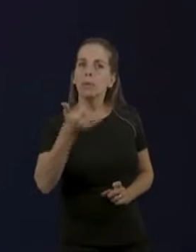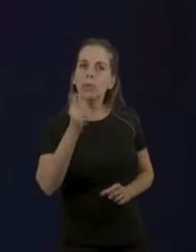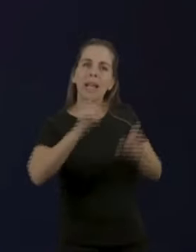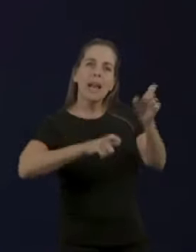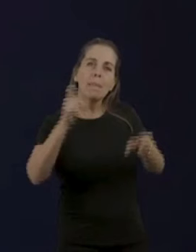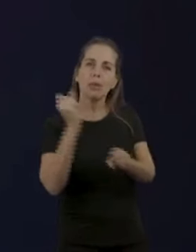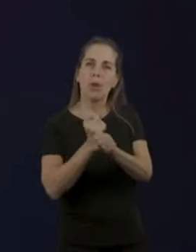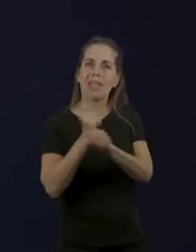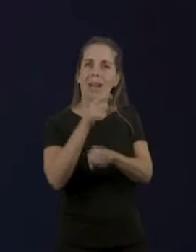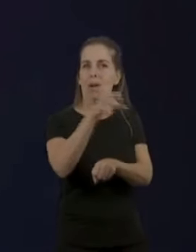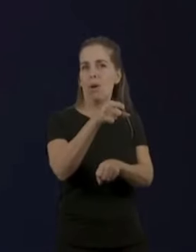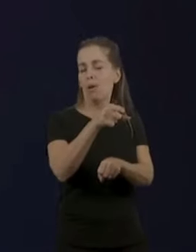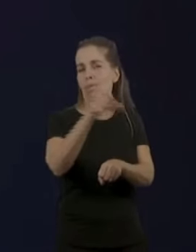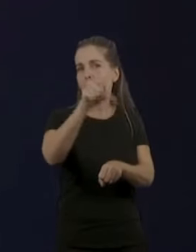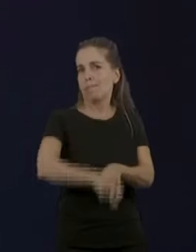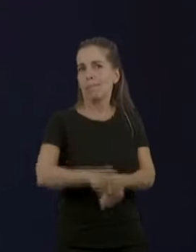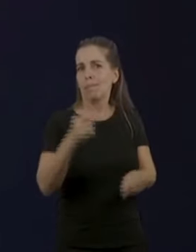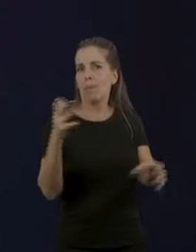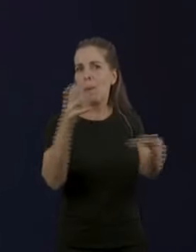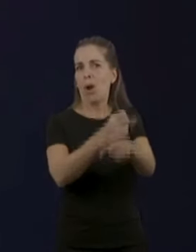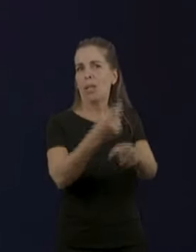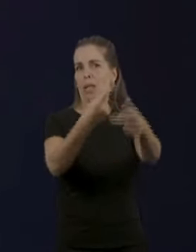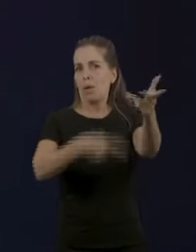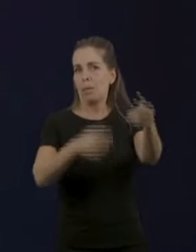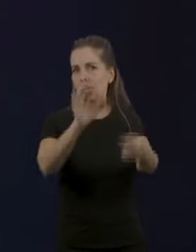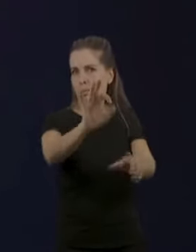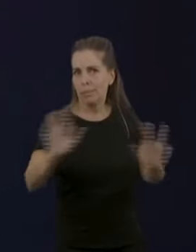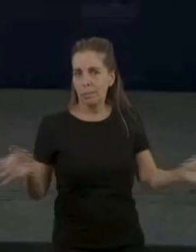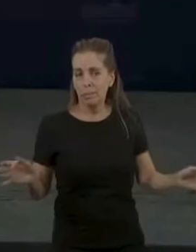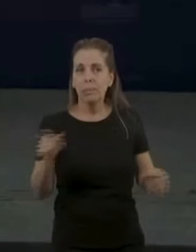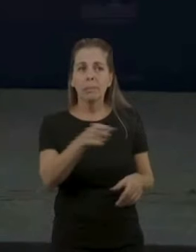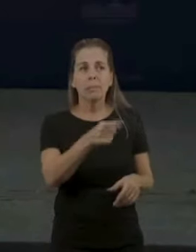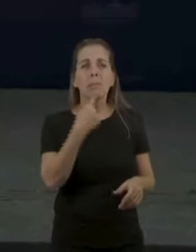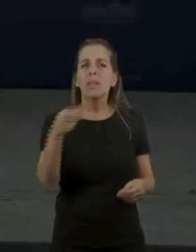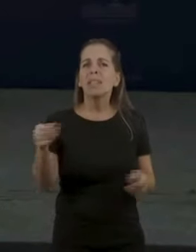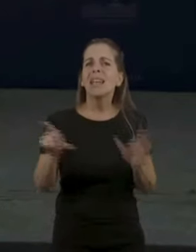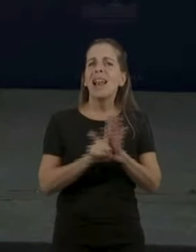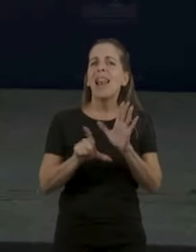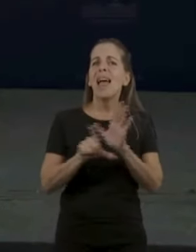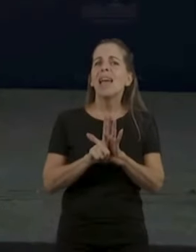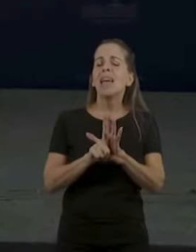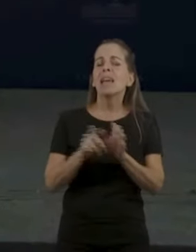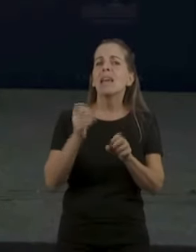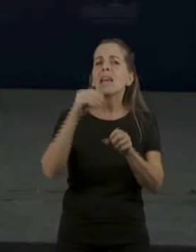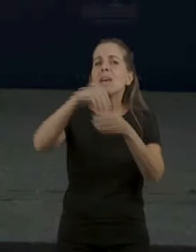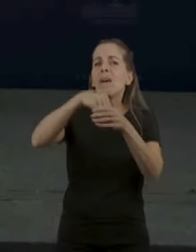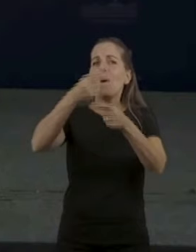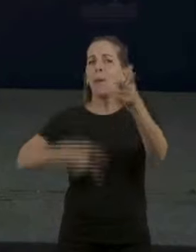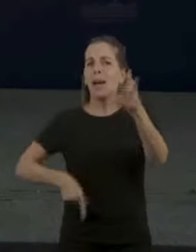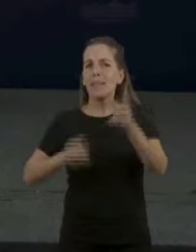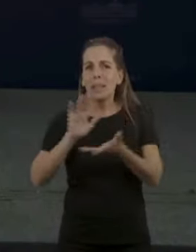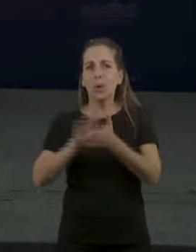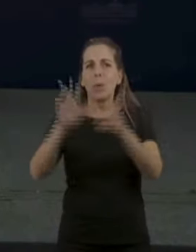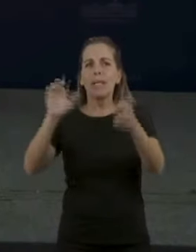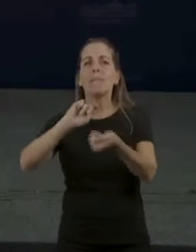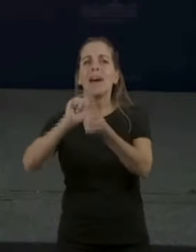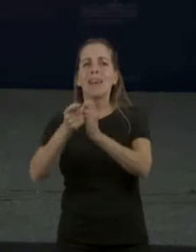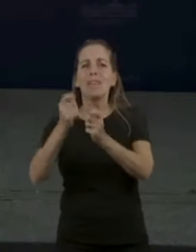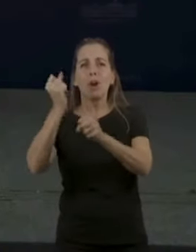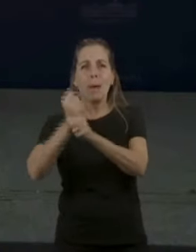hoy intentó trabajar y no pudo en la República argentinaa laboral queda igual Entonces sí